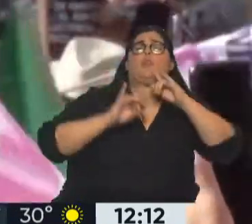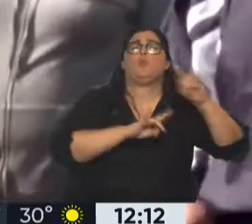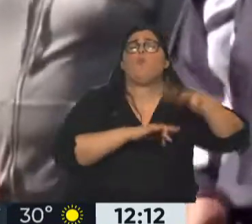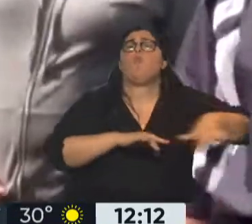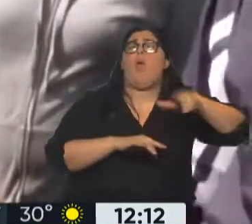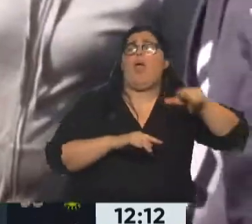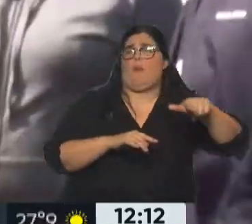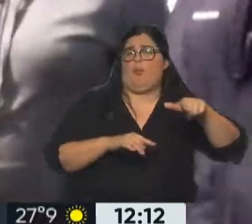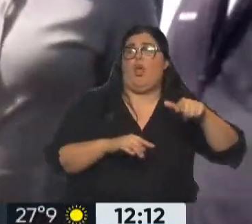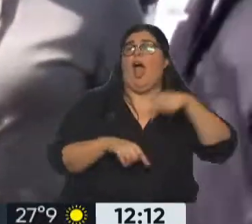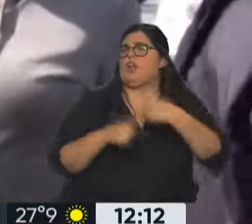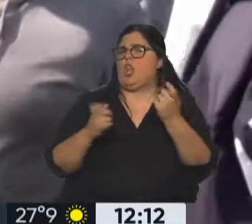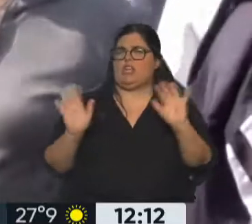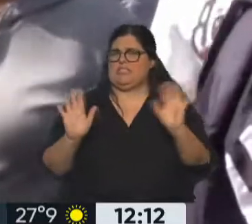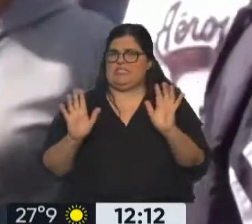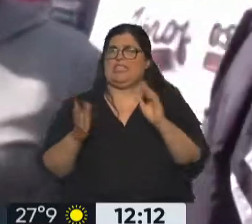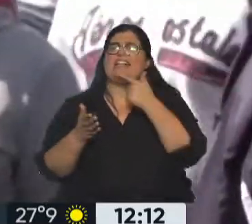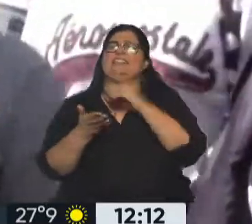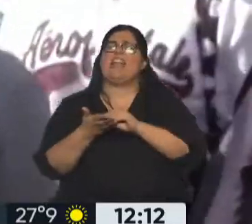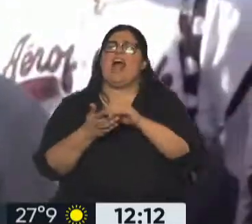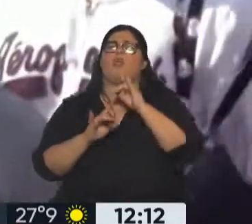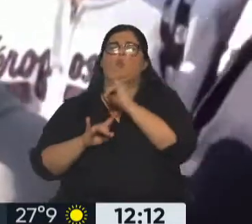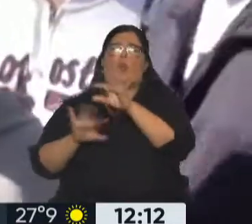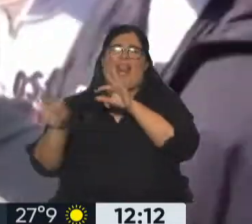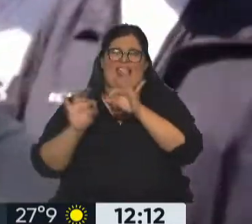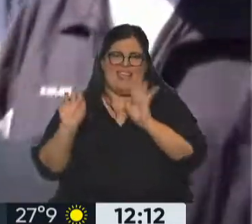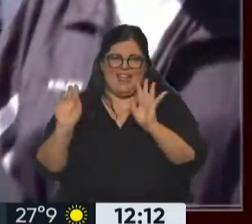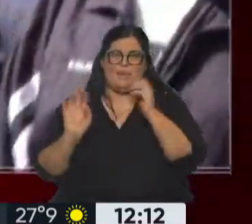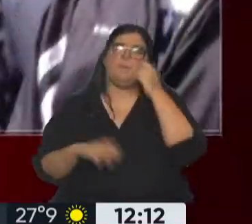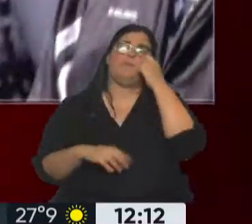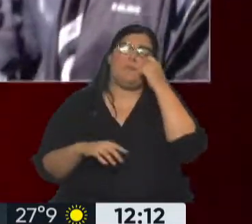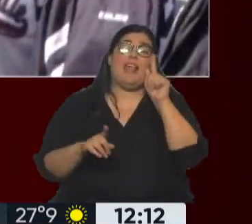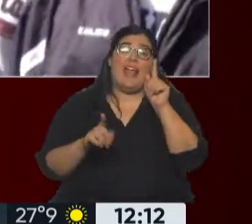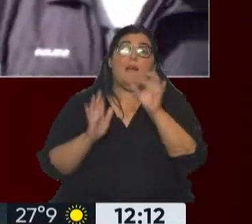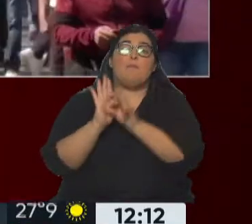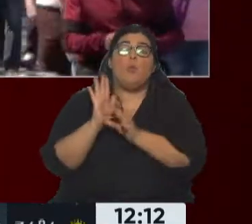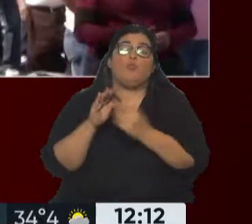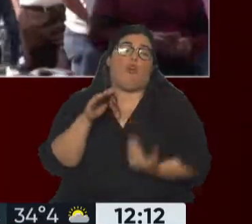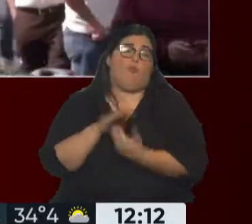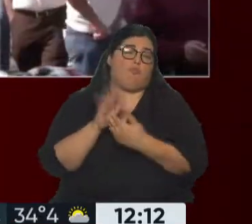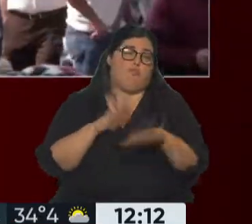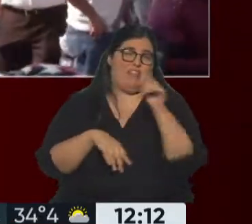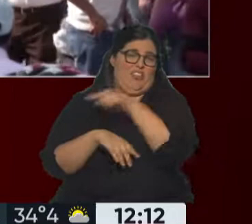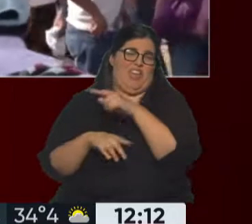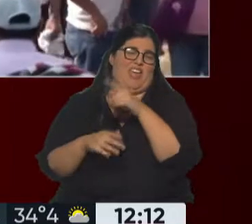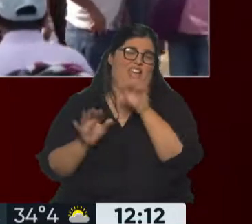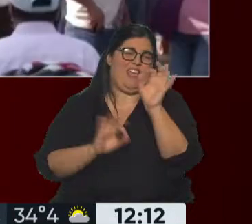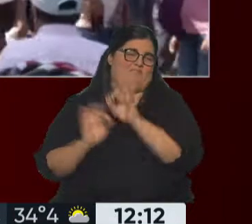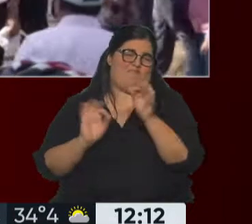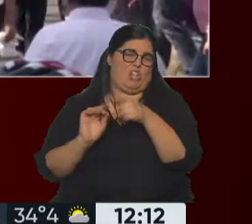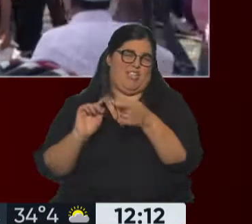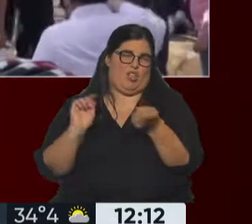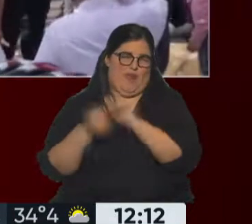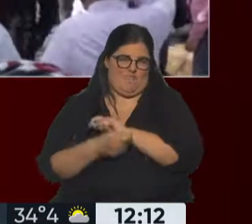se requiere de la votación en el Senado. Es decir, esos son los puntos claves de la reforma de AMLO. ¿Qué es lo que, por qué AMLO